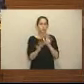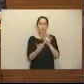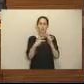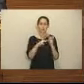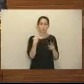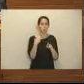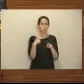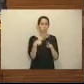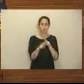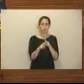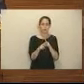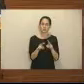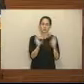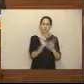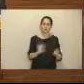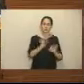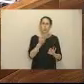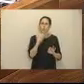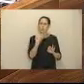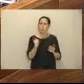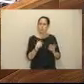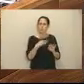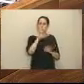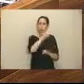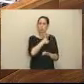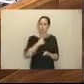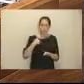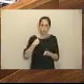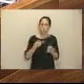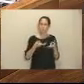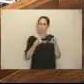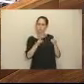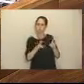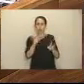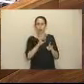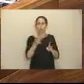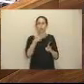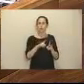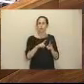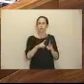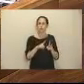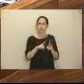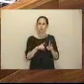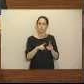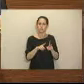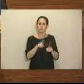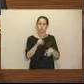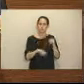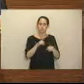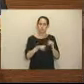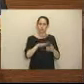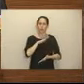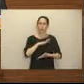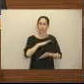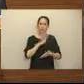político dentro de los márgenes que son posibles en las comunidades autónomas y dentro de los márgenes, por supuesto, de